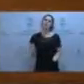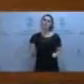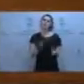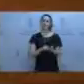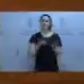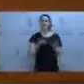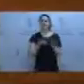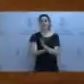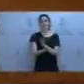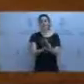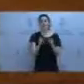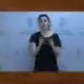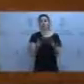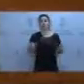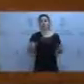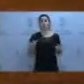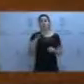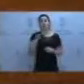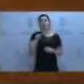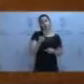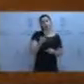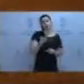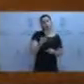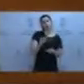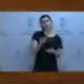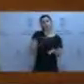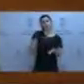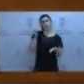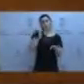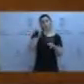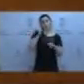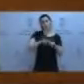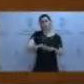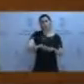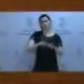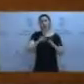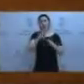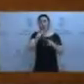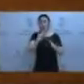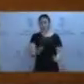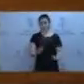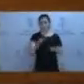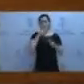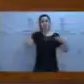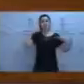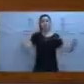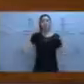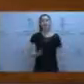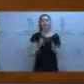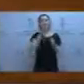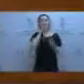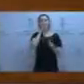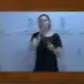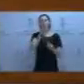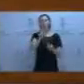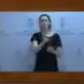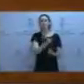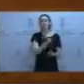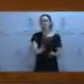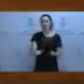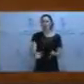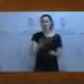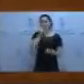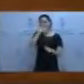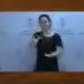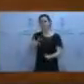pega, oportunista. ¿Dónde están las actualizaciones y las mejoras prometidas? ¿Dónde se reflejan las alegaciones